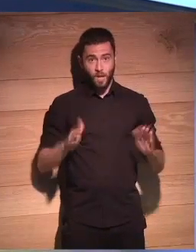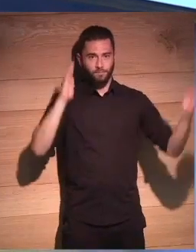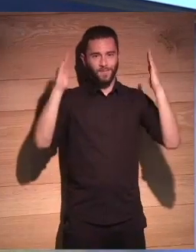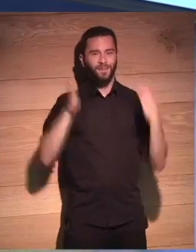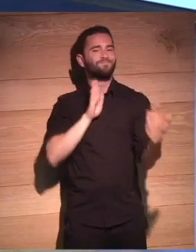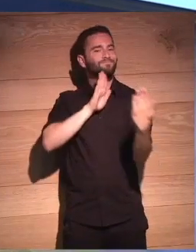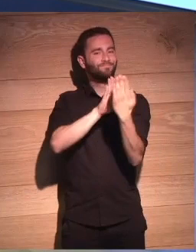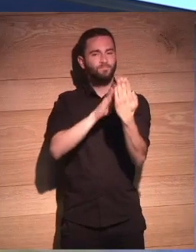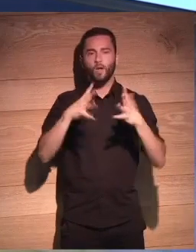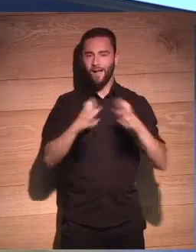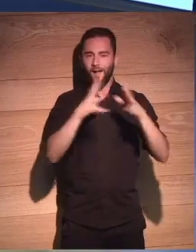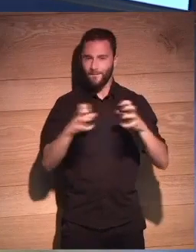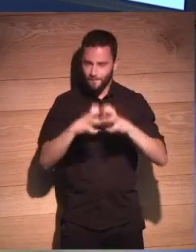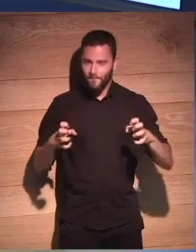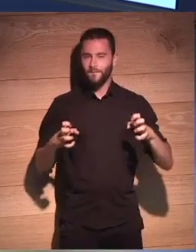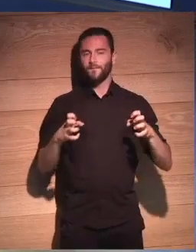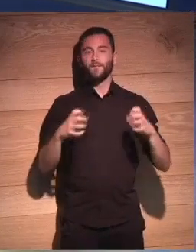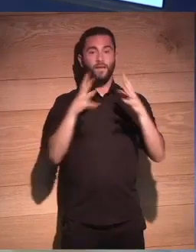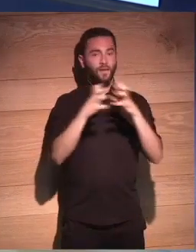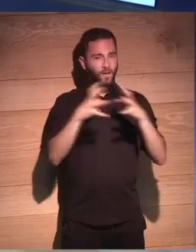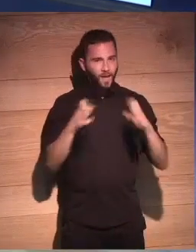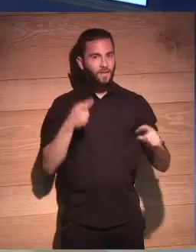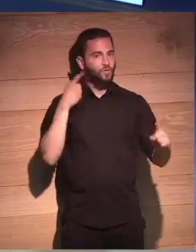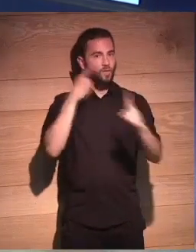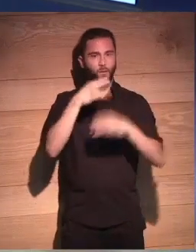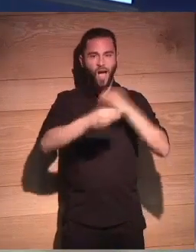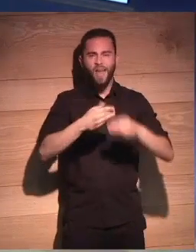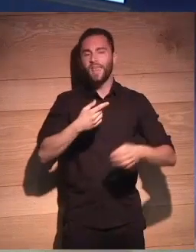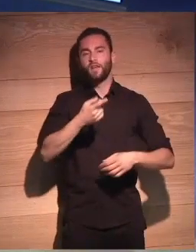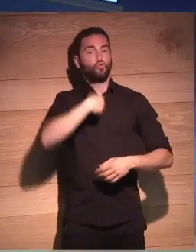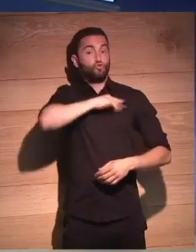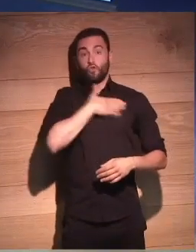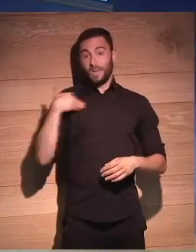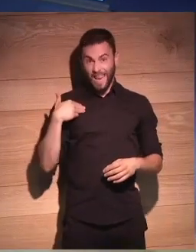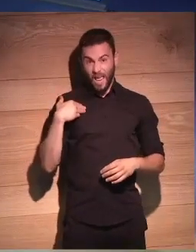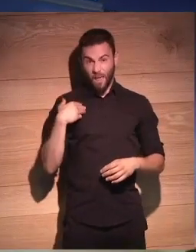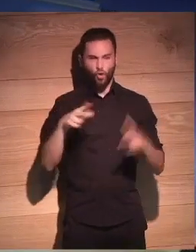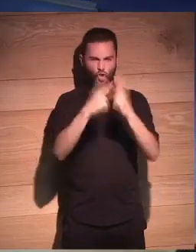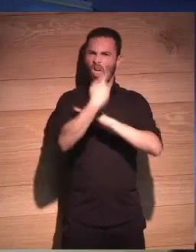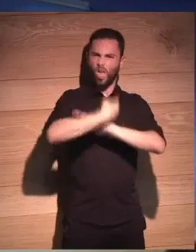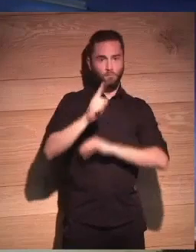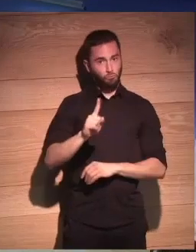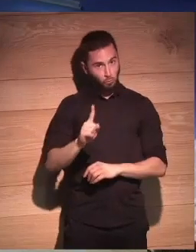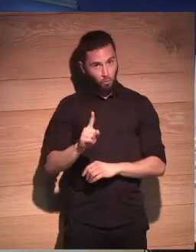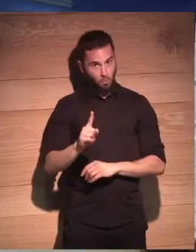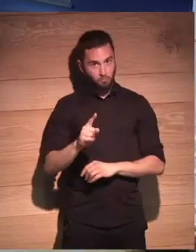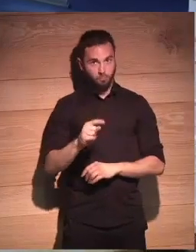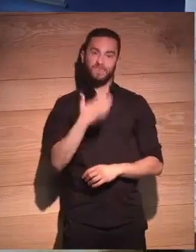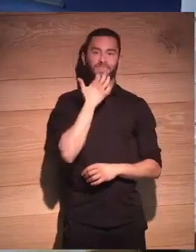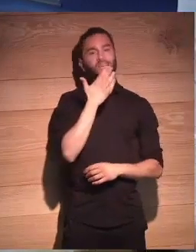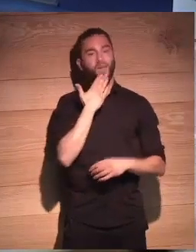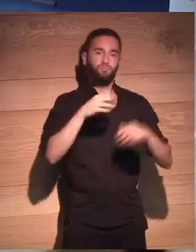etapa con ganas y con ganas de hacer lo que nosotros queramos hacer, no lo que nos dicta la sociedad que tenemos que hacer a partir de cierta